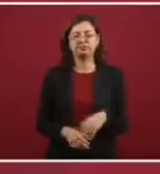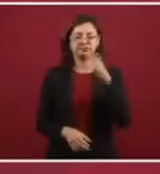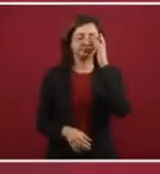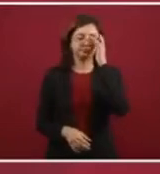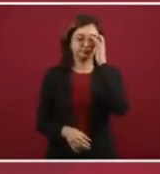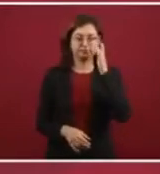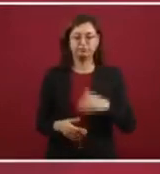Entonces,